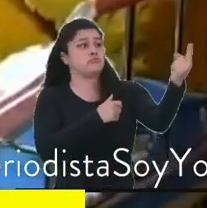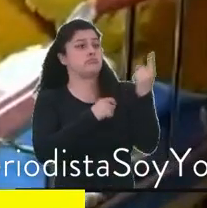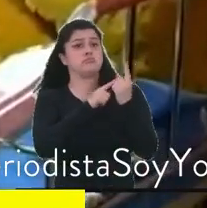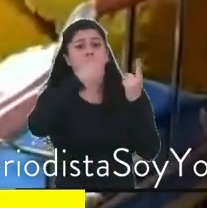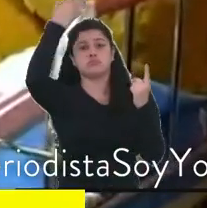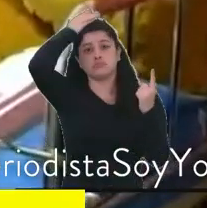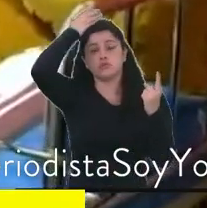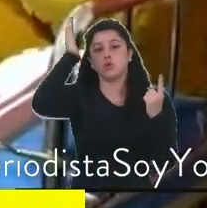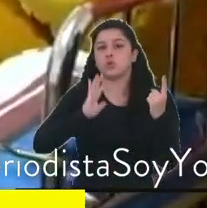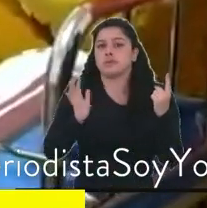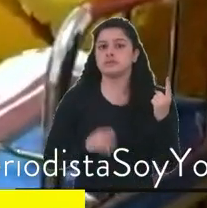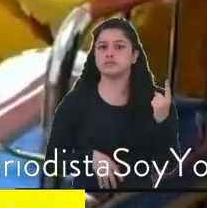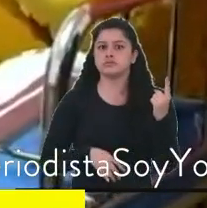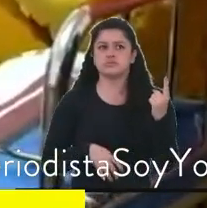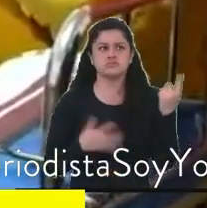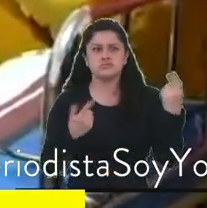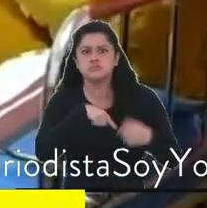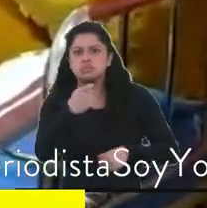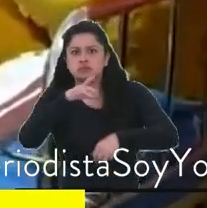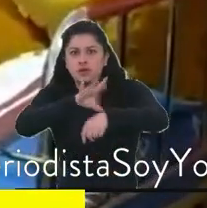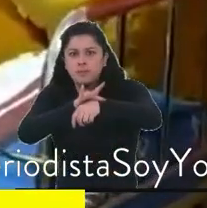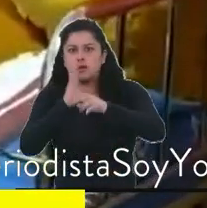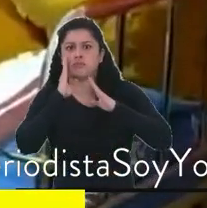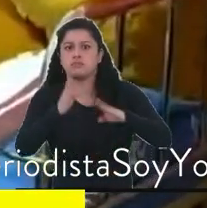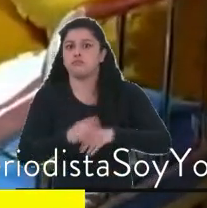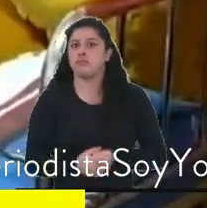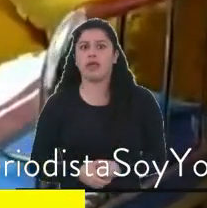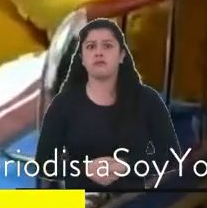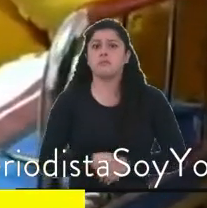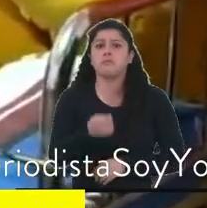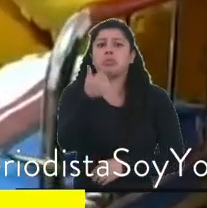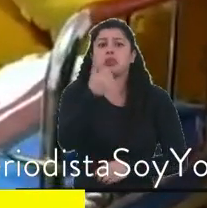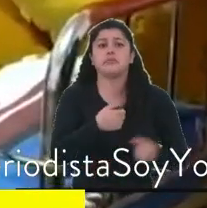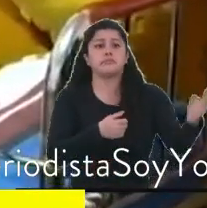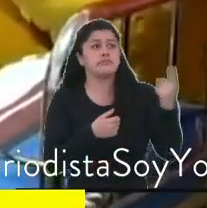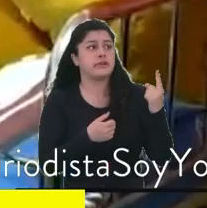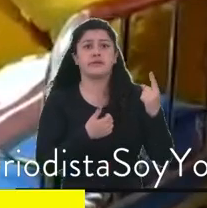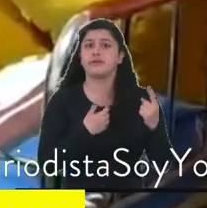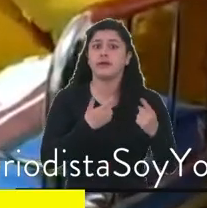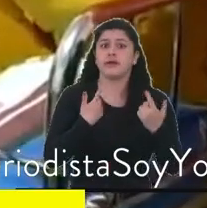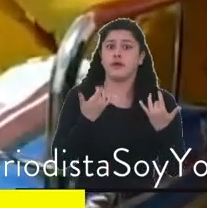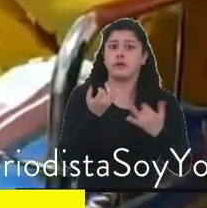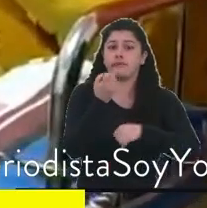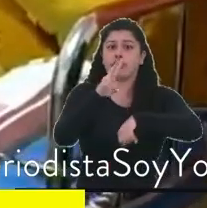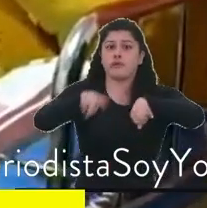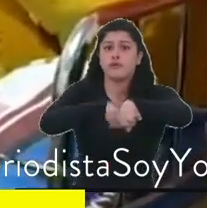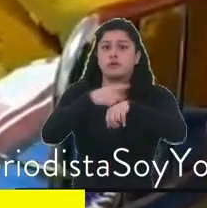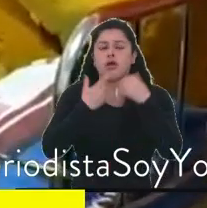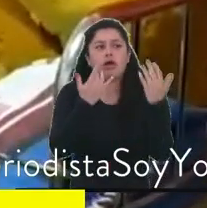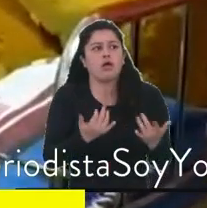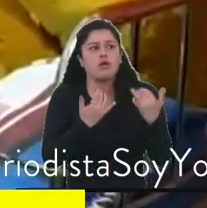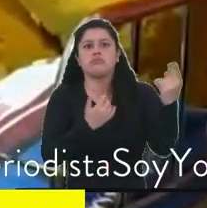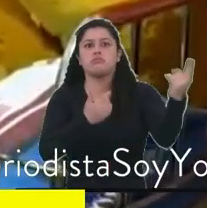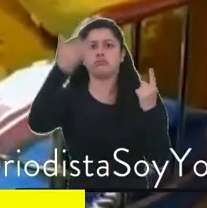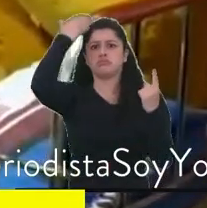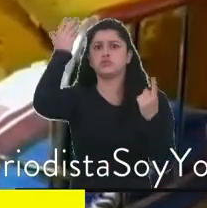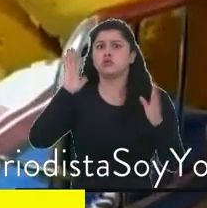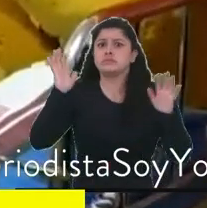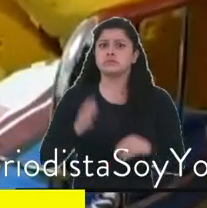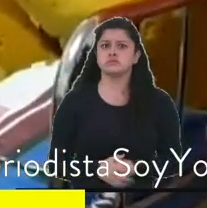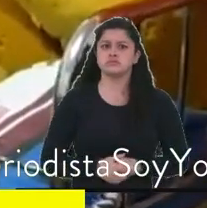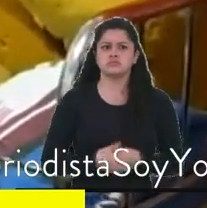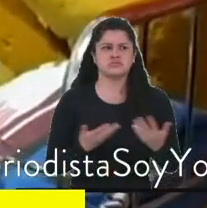es de 12 horas diurnas sin interrupciones. También mandó a una cita con neumología